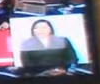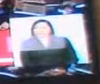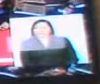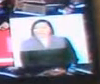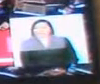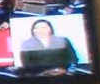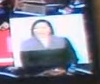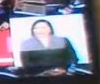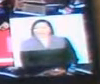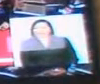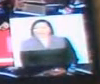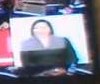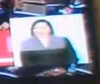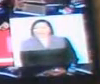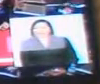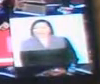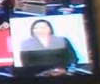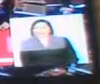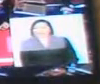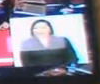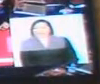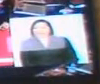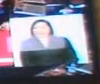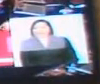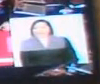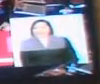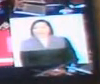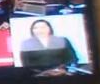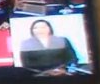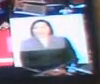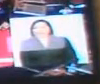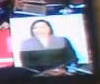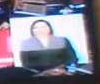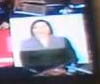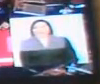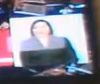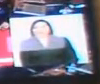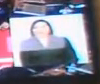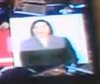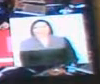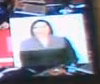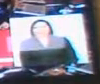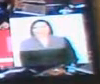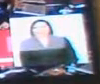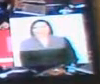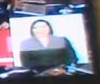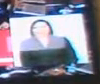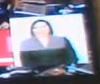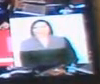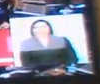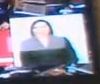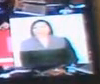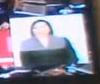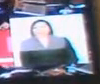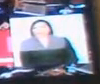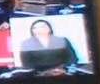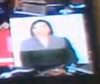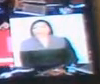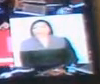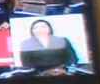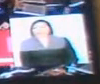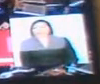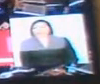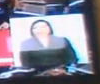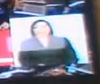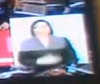República, Martín Vizcarra. Vamos a escuchar el mensaje al Congreso. Estamos en transmisión. Presidente de la República. En